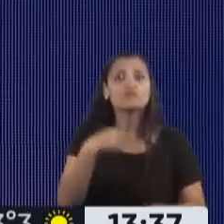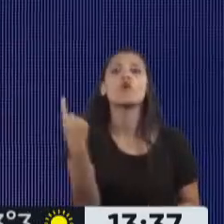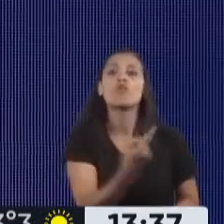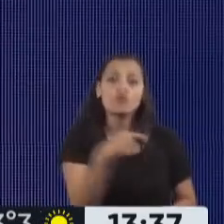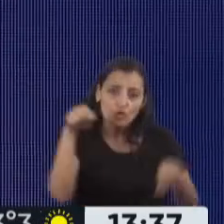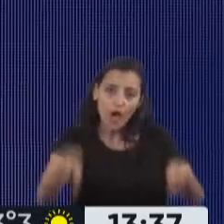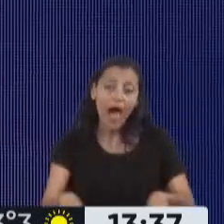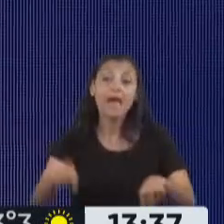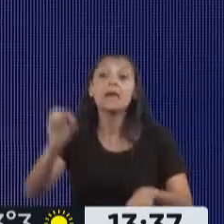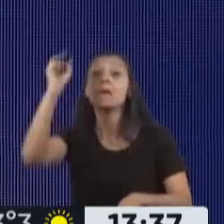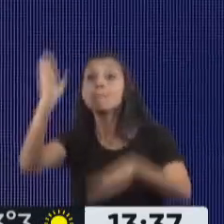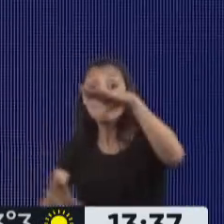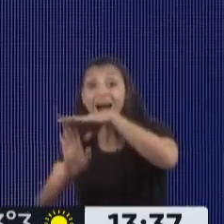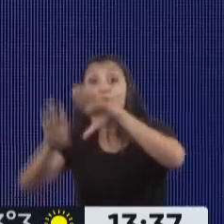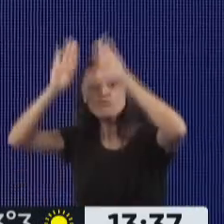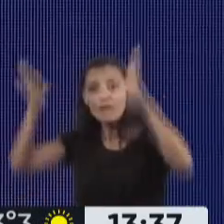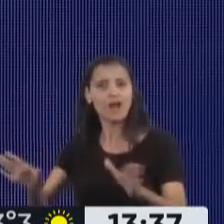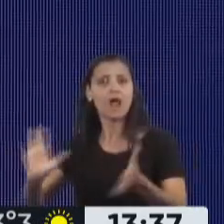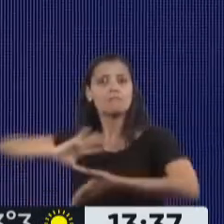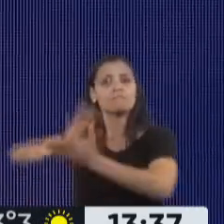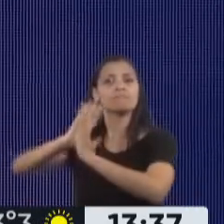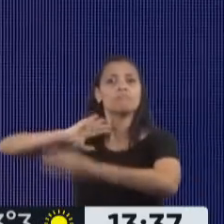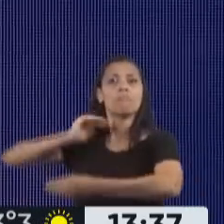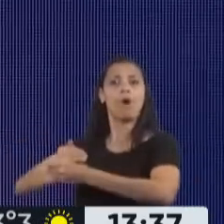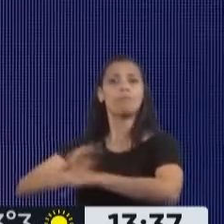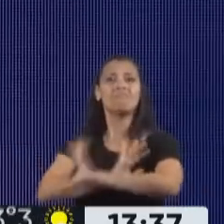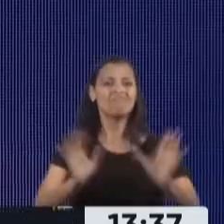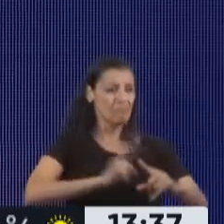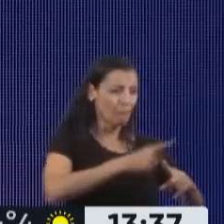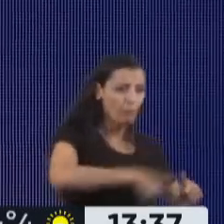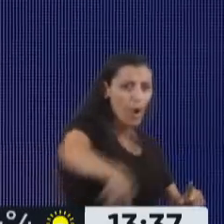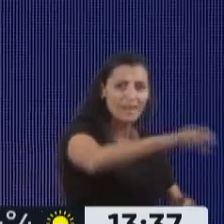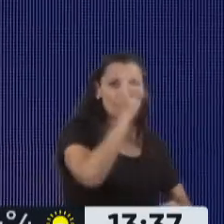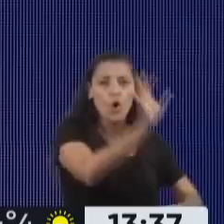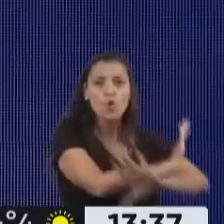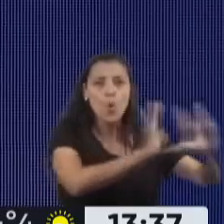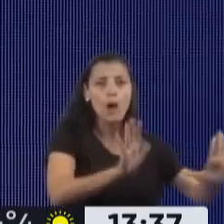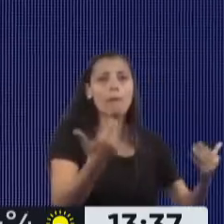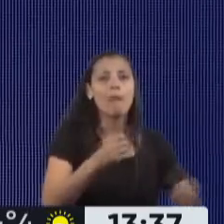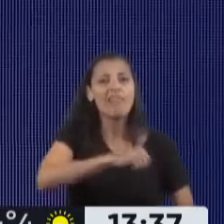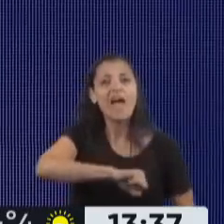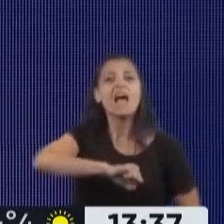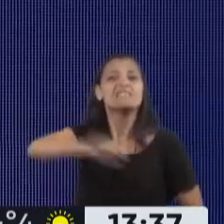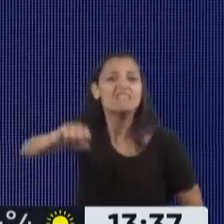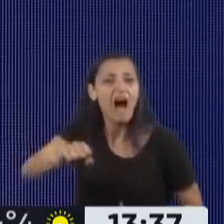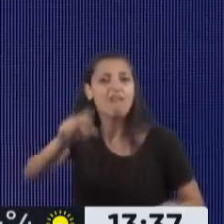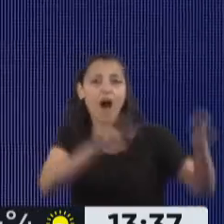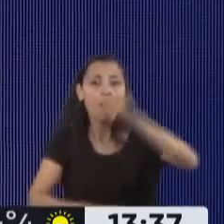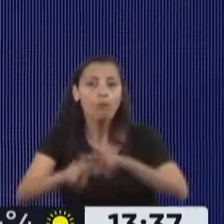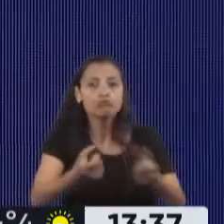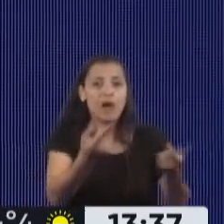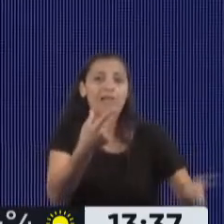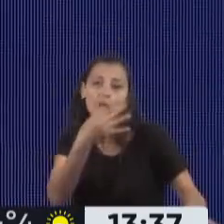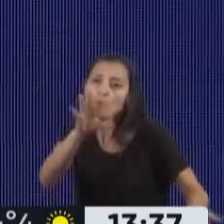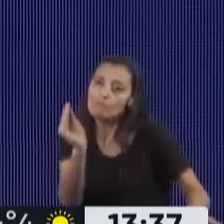de cerrar el Banco Central y que los políticos nunca más en la vida puedan volver a estafarlos con el impuesto inflacionario.